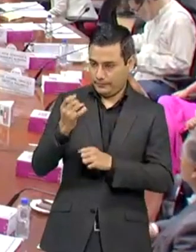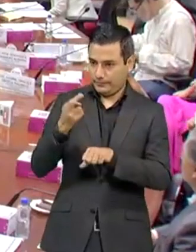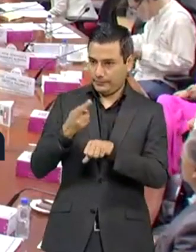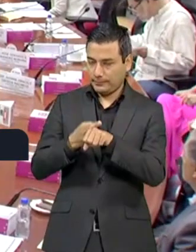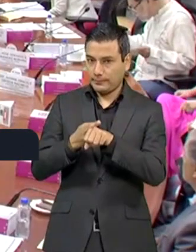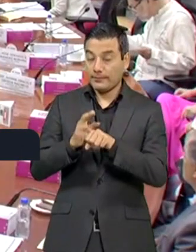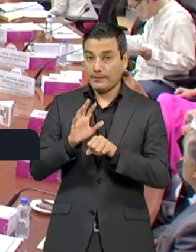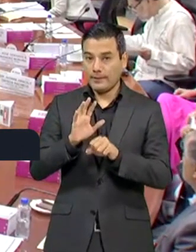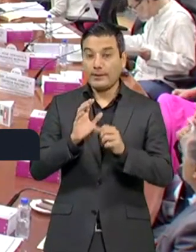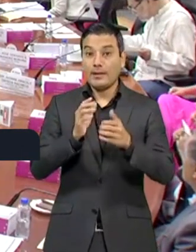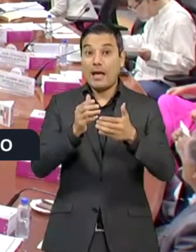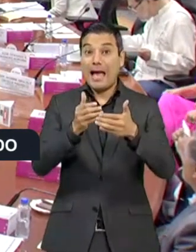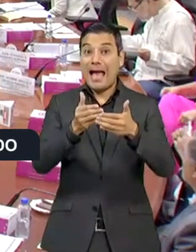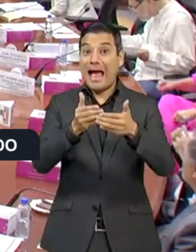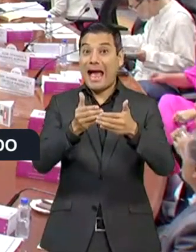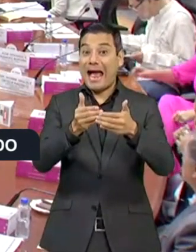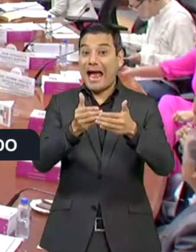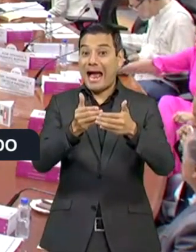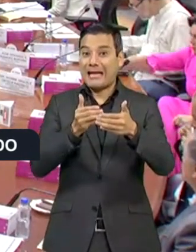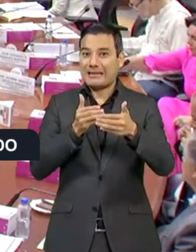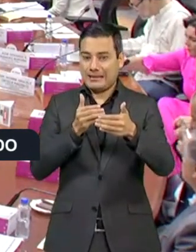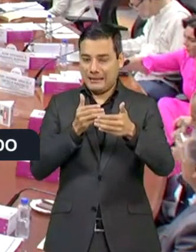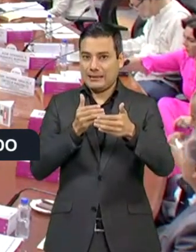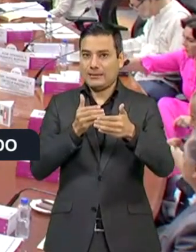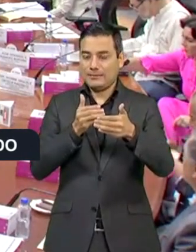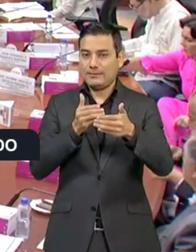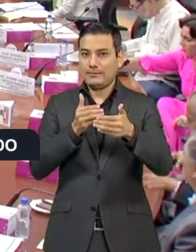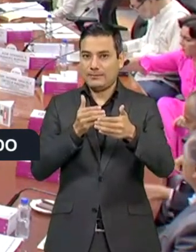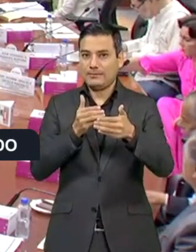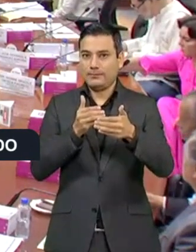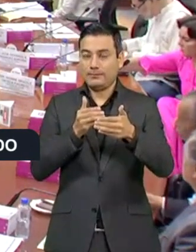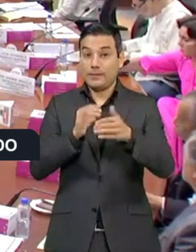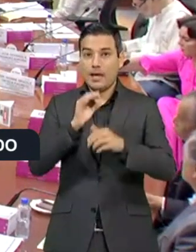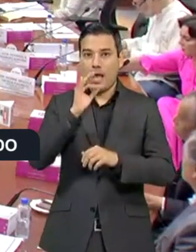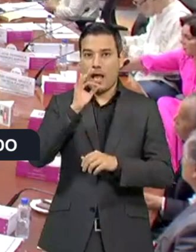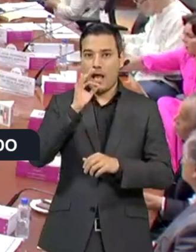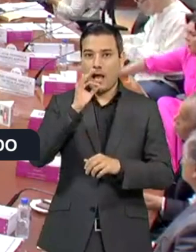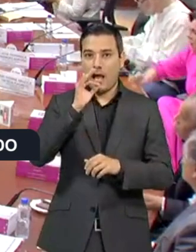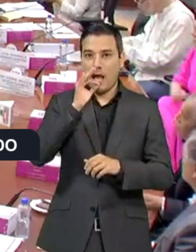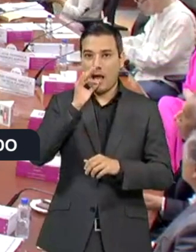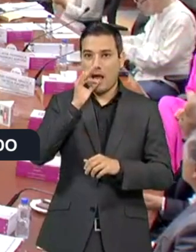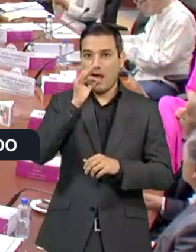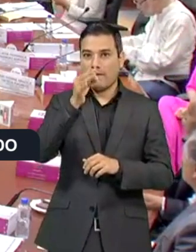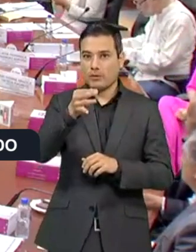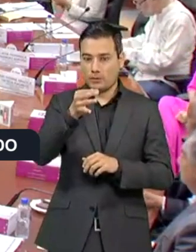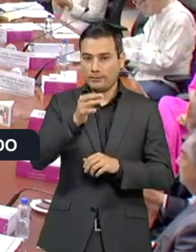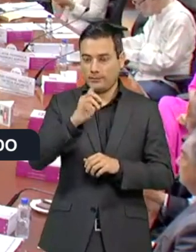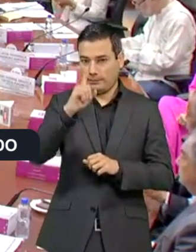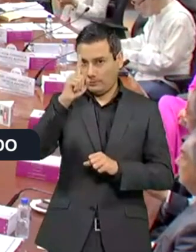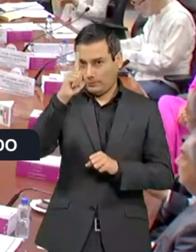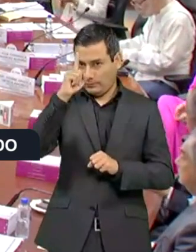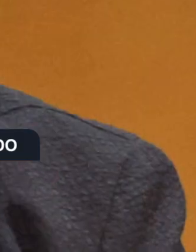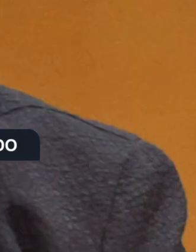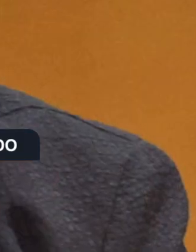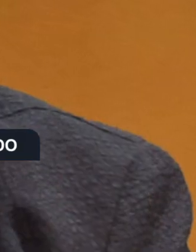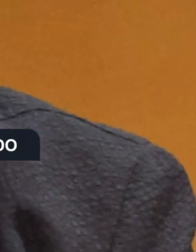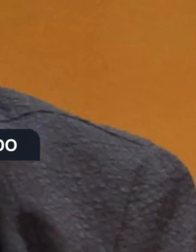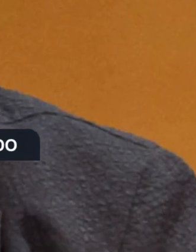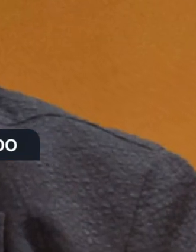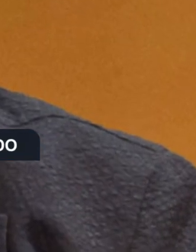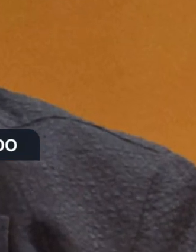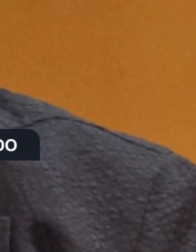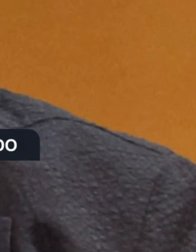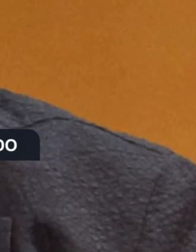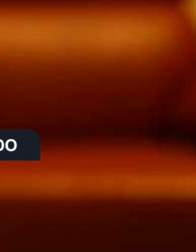el Instituto Nacional electoral INE invalido las candidaturas al senado de movimiento ciudadano en Jalisco y Campeche encabezadas por